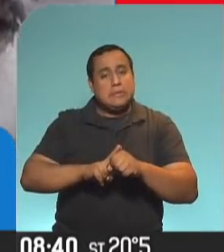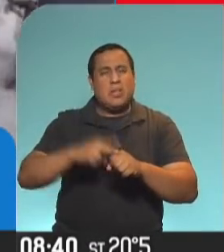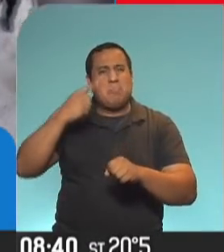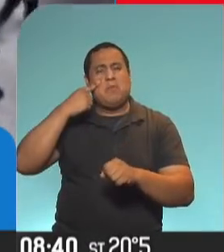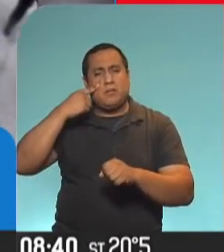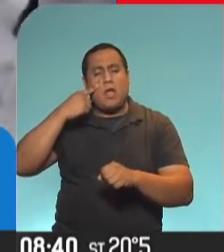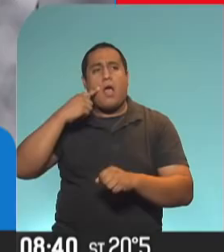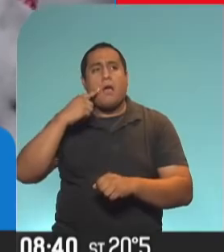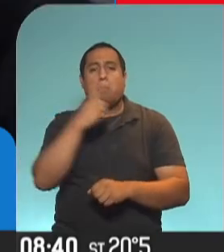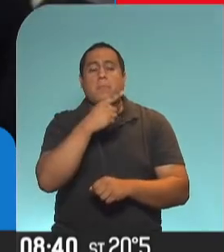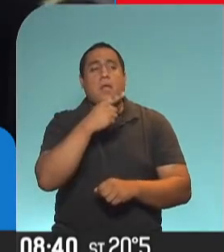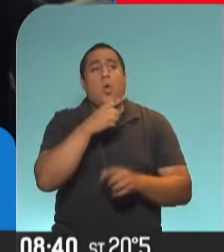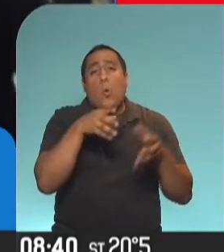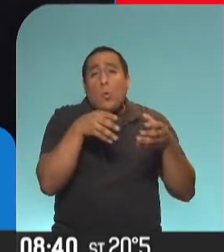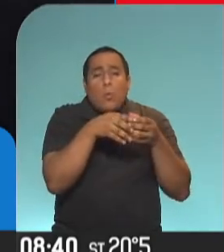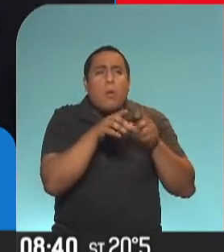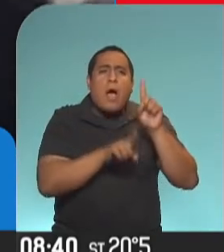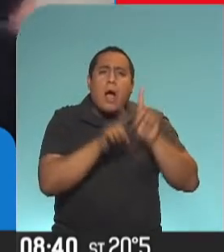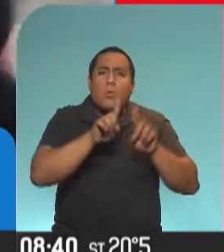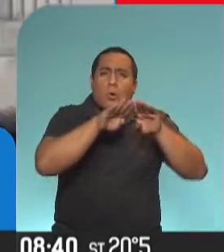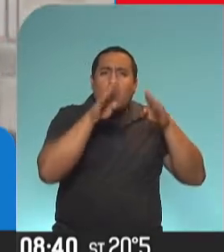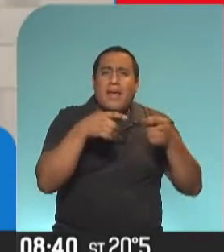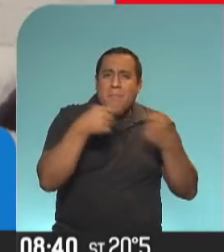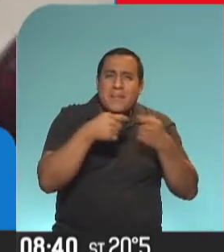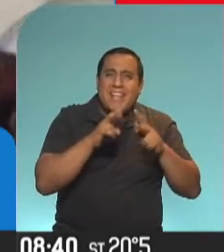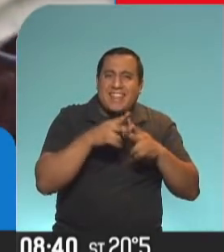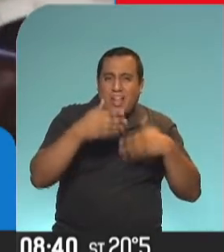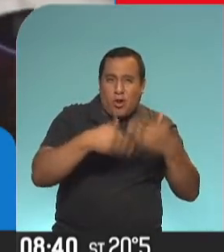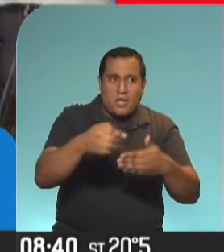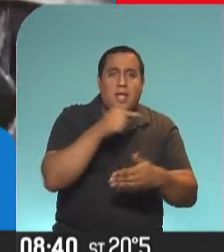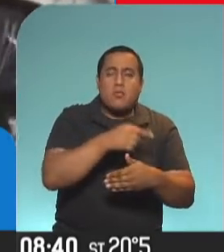de un puñado de empresas tecnológicas